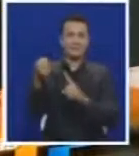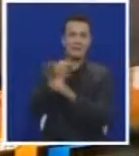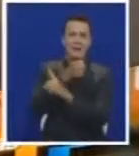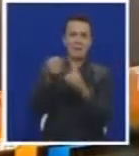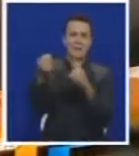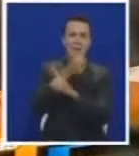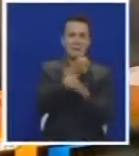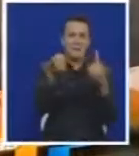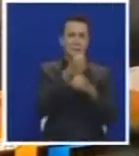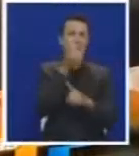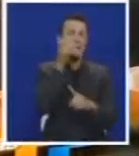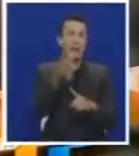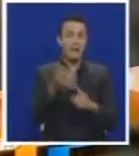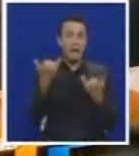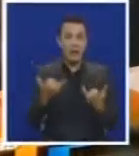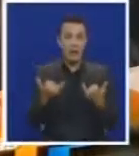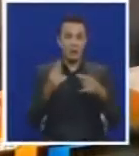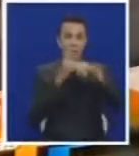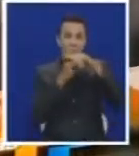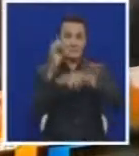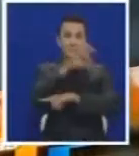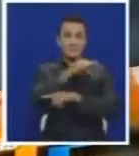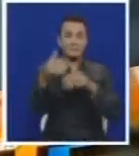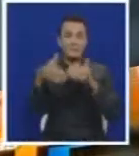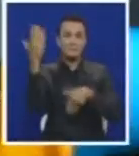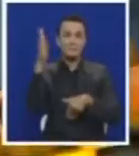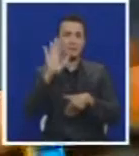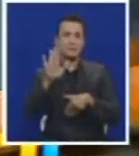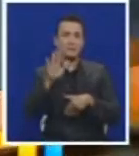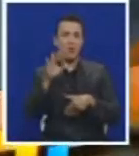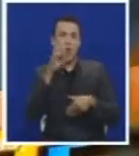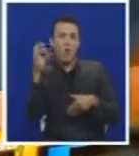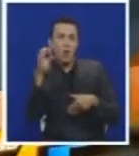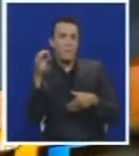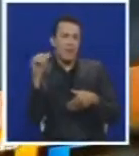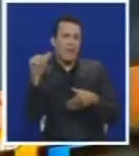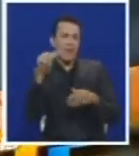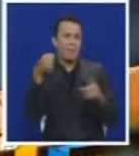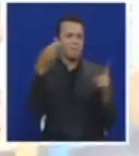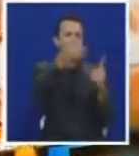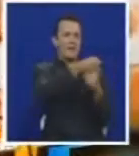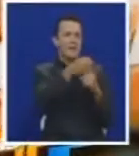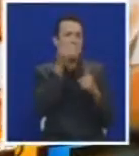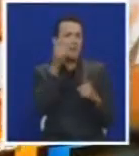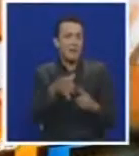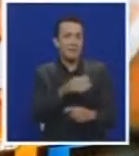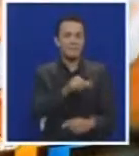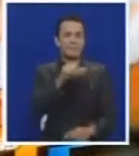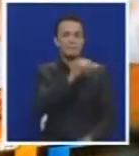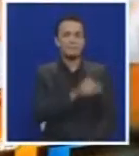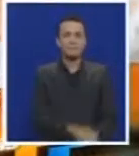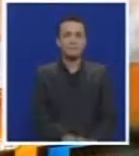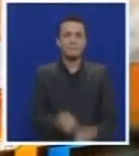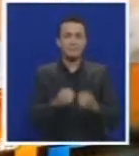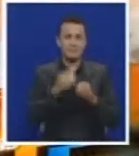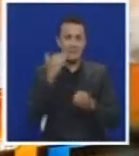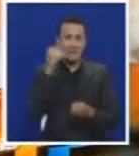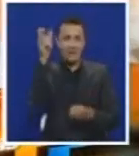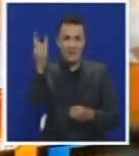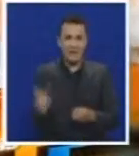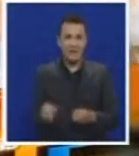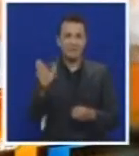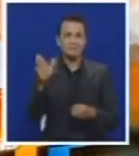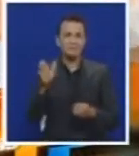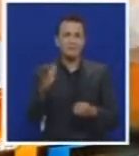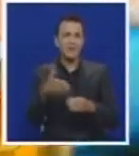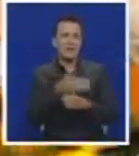inicia una serie periodística sobre las más comunes agresiones de género que se registran en Cali. La dramática historia de una bella joven que fue